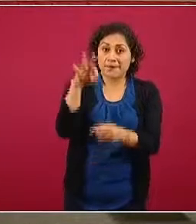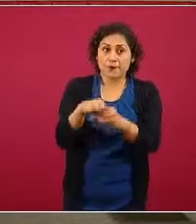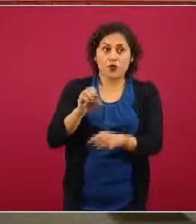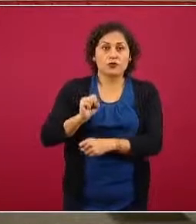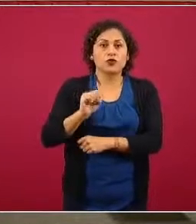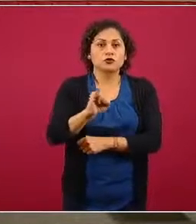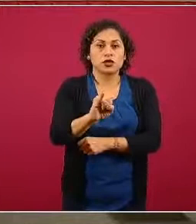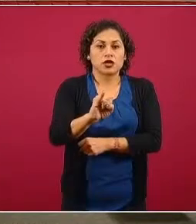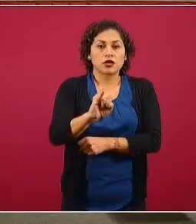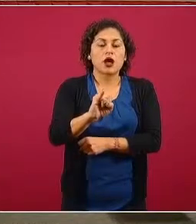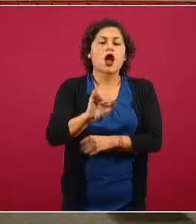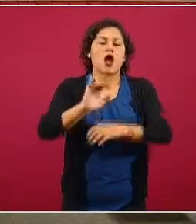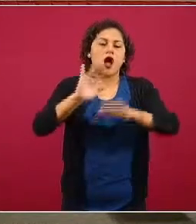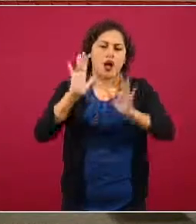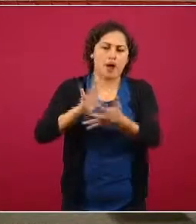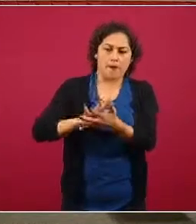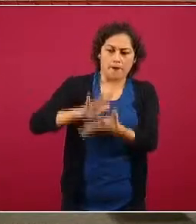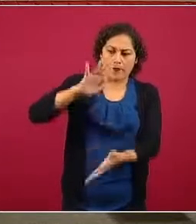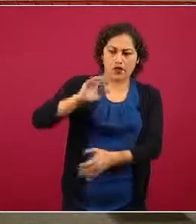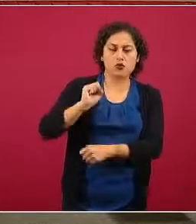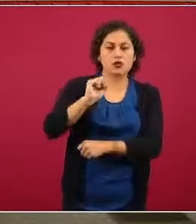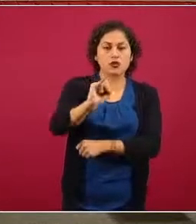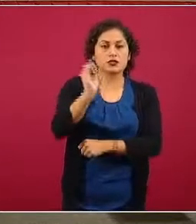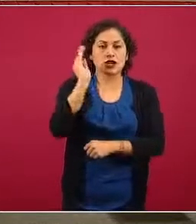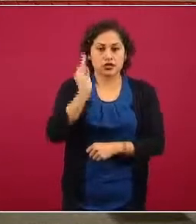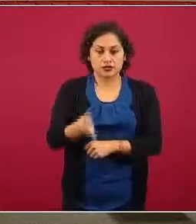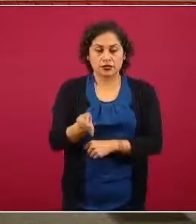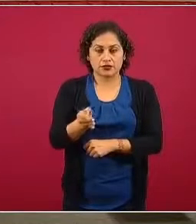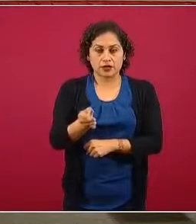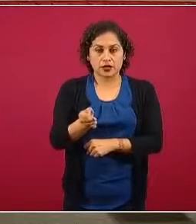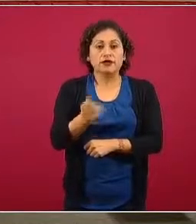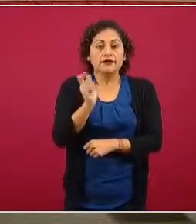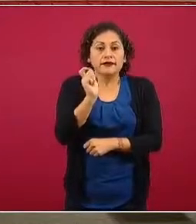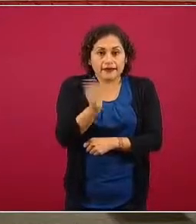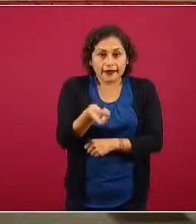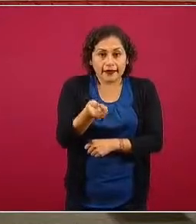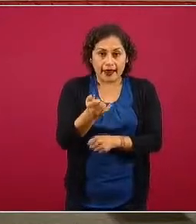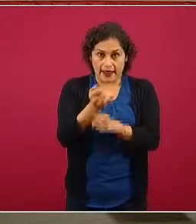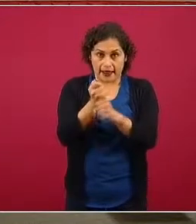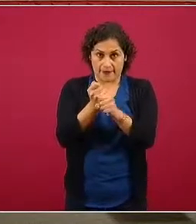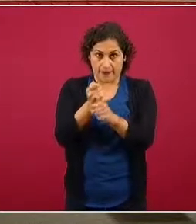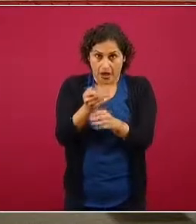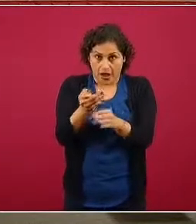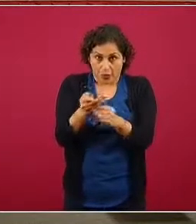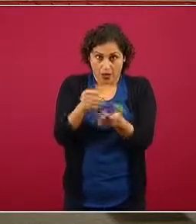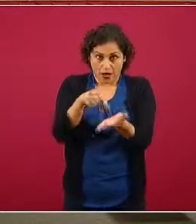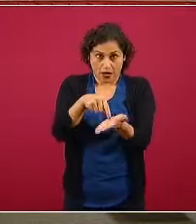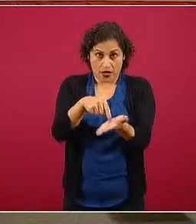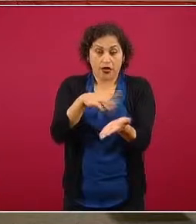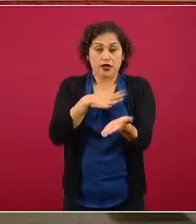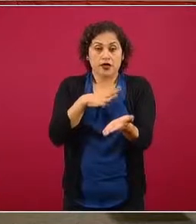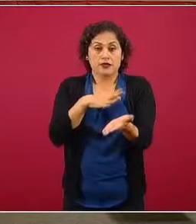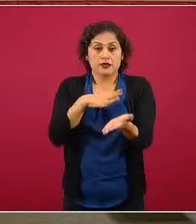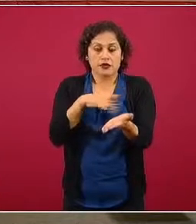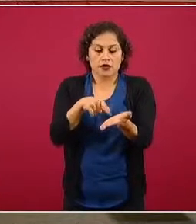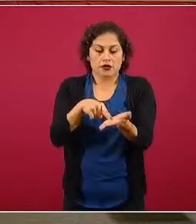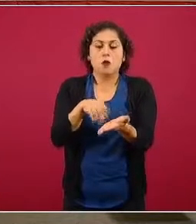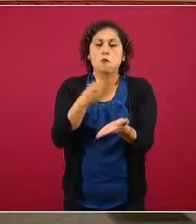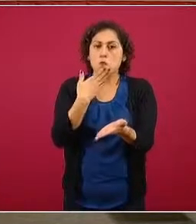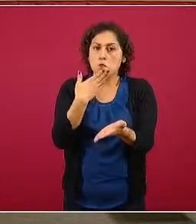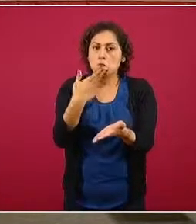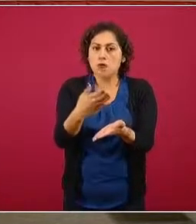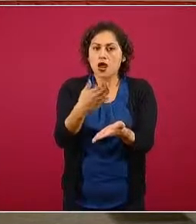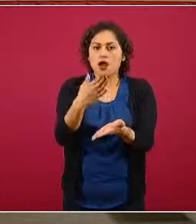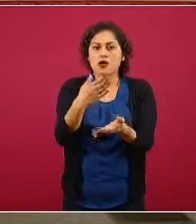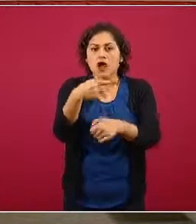hacen ver que la evidencia que se tiene es de mayor beneficio que